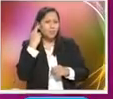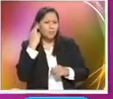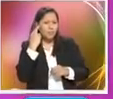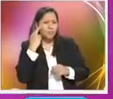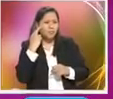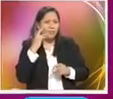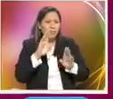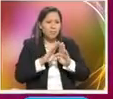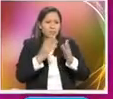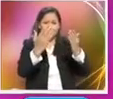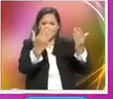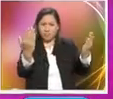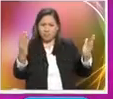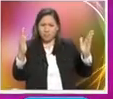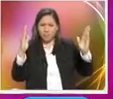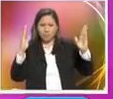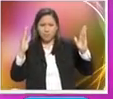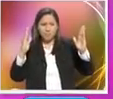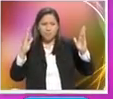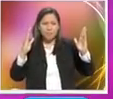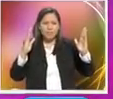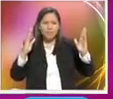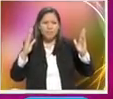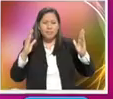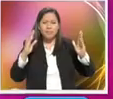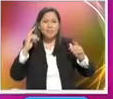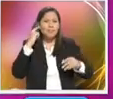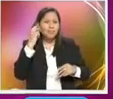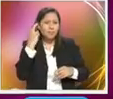A ver si se escucha el sonido ahí.